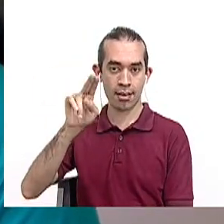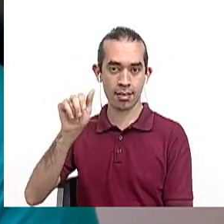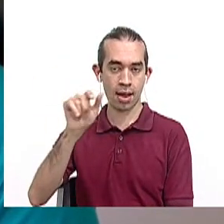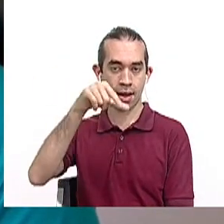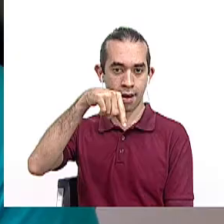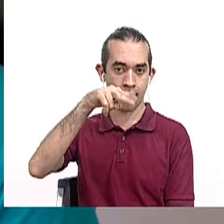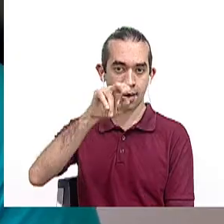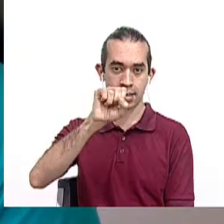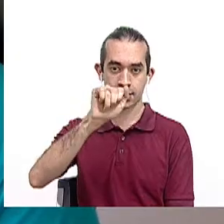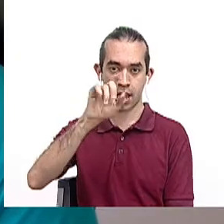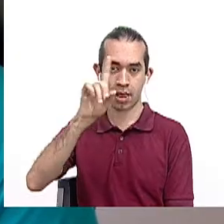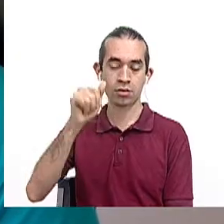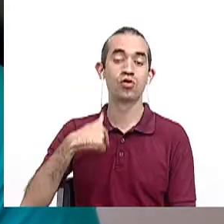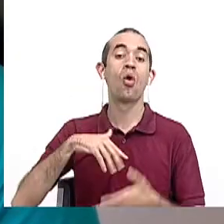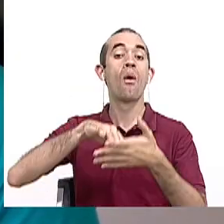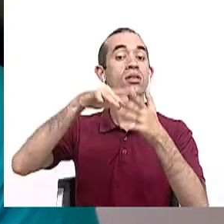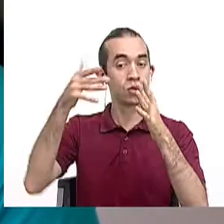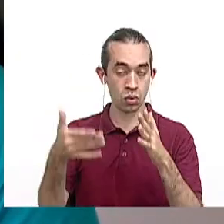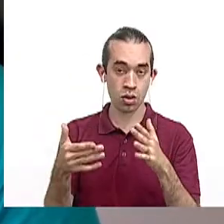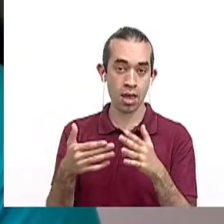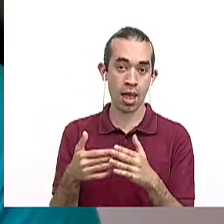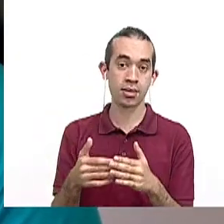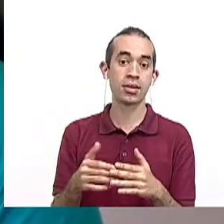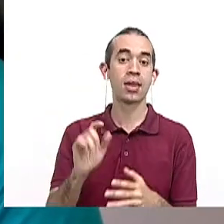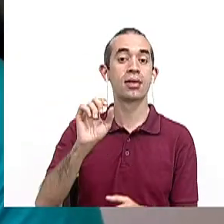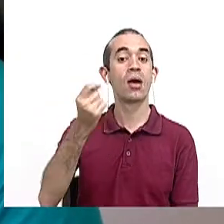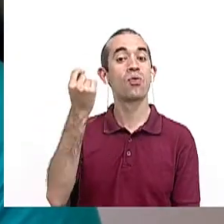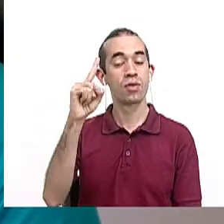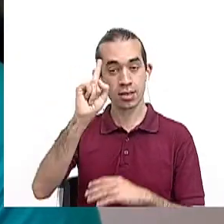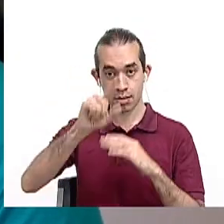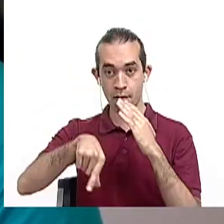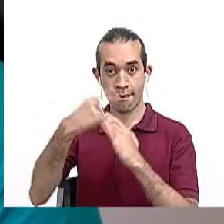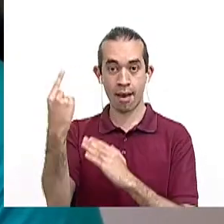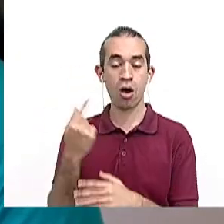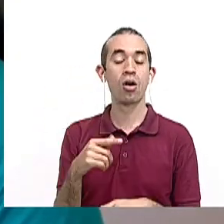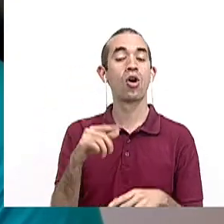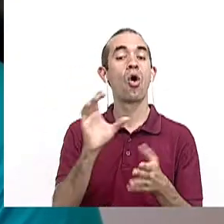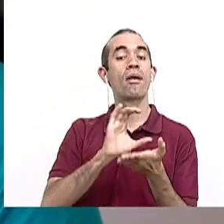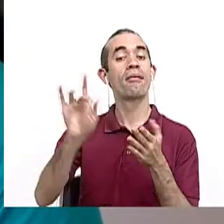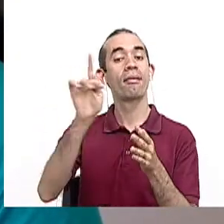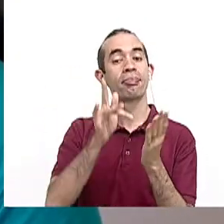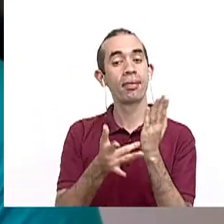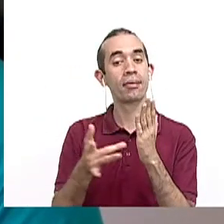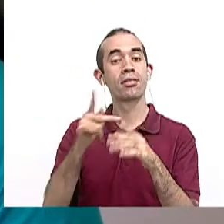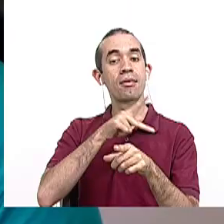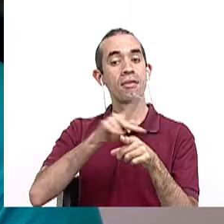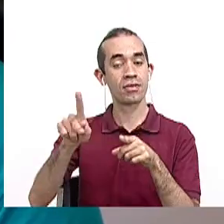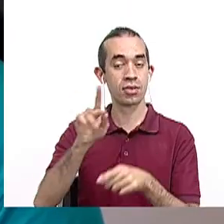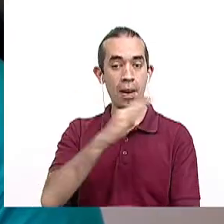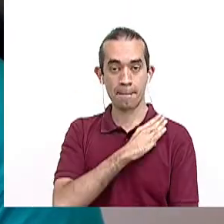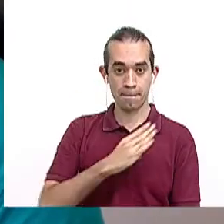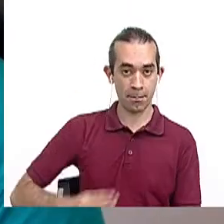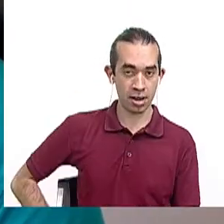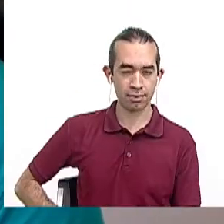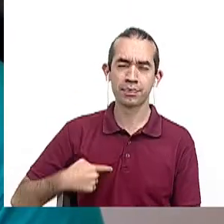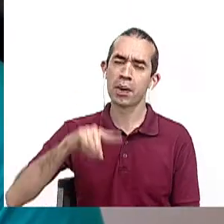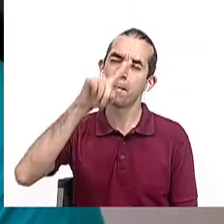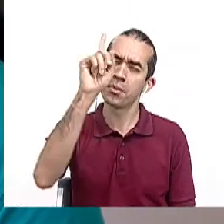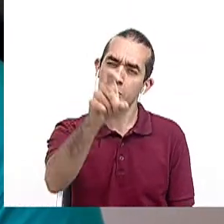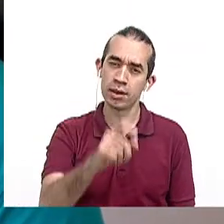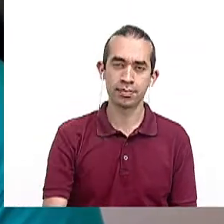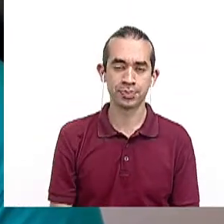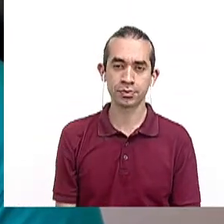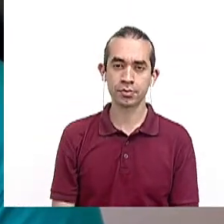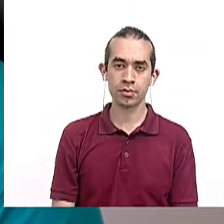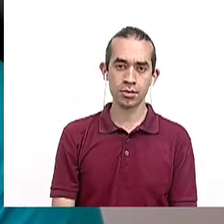de 5º año del Colegio Técnico Profesional de Belén. Y mi pregunta es la siguiente. ¿Realmente Calderón Guardia